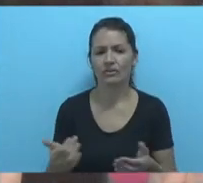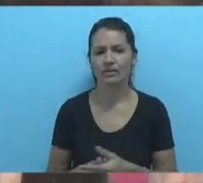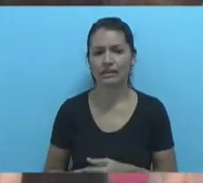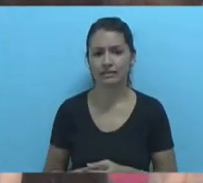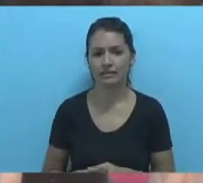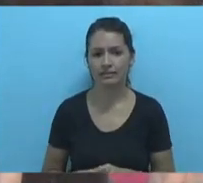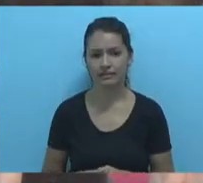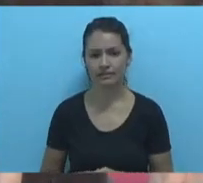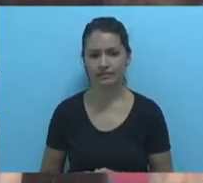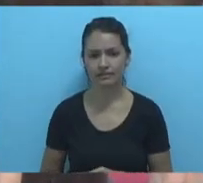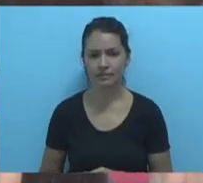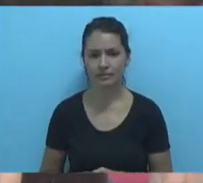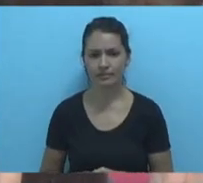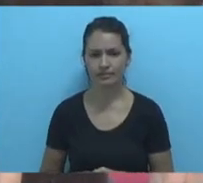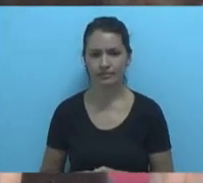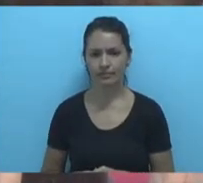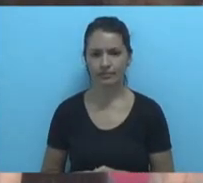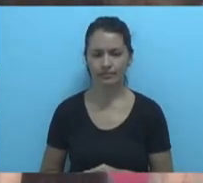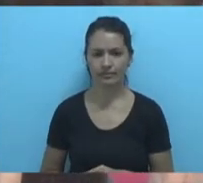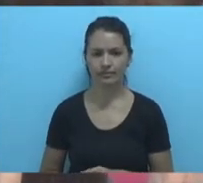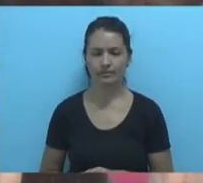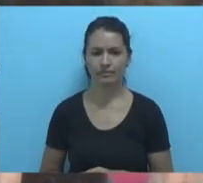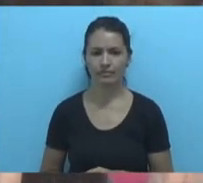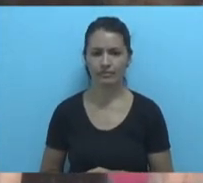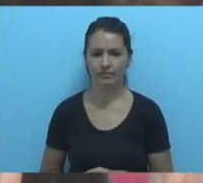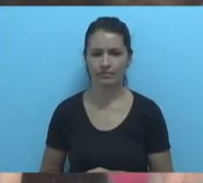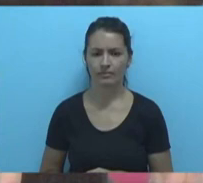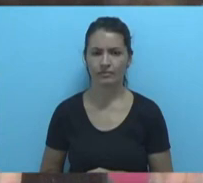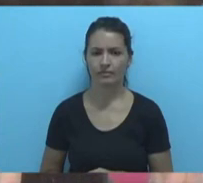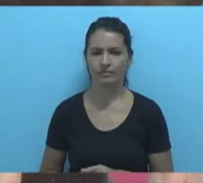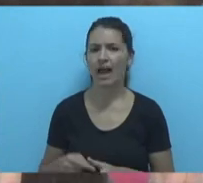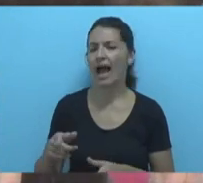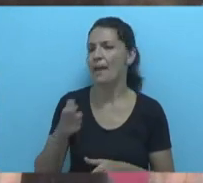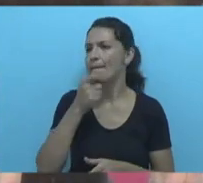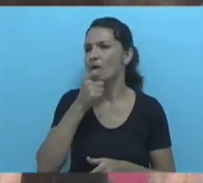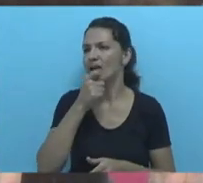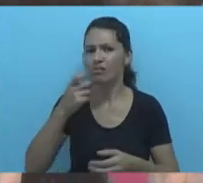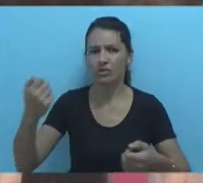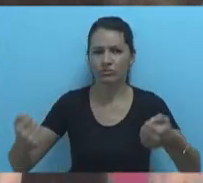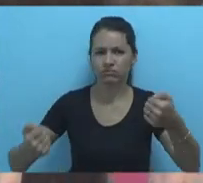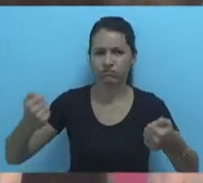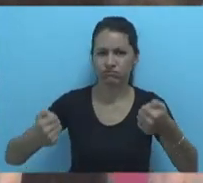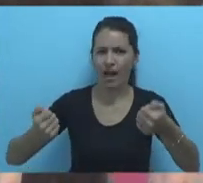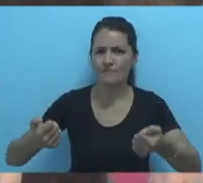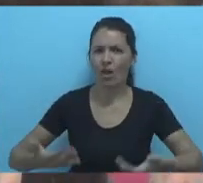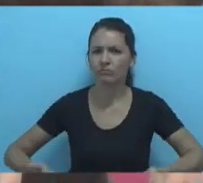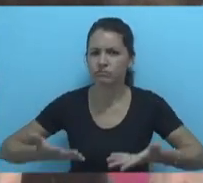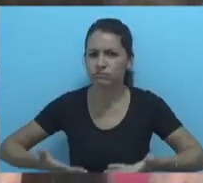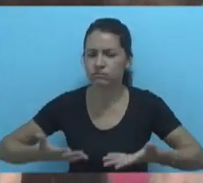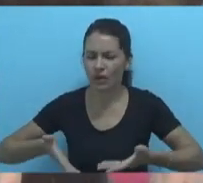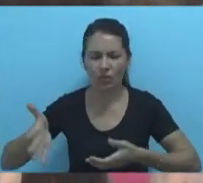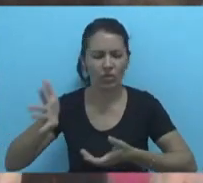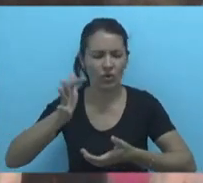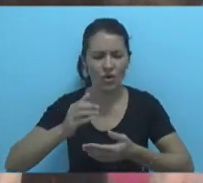momento, y es una ruta en la cual muchos camiones de cargas y de transportes transitan todos los